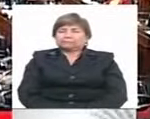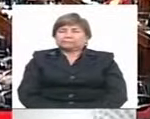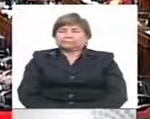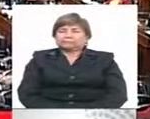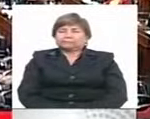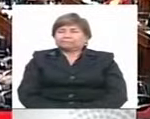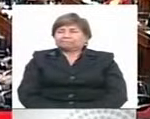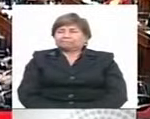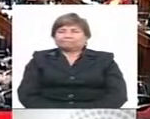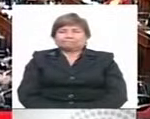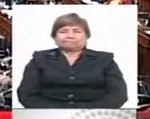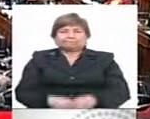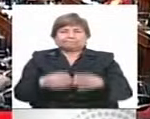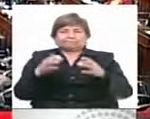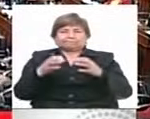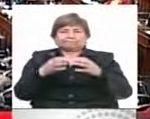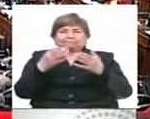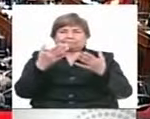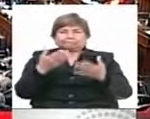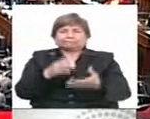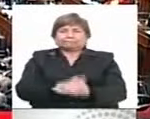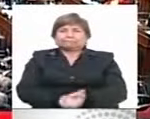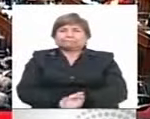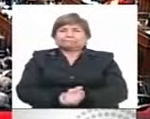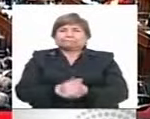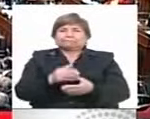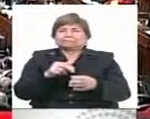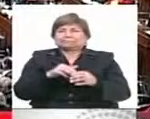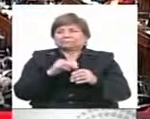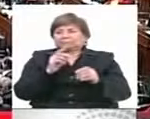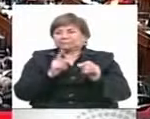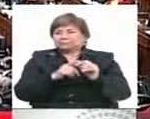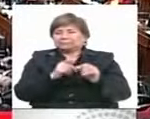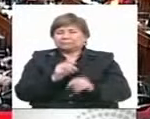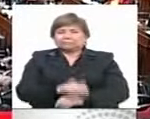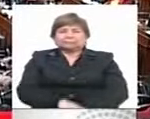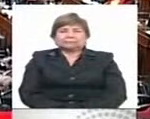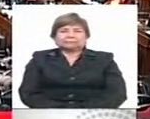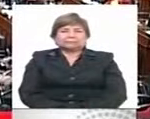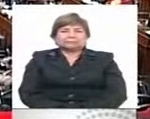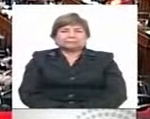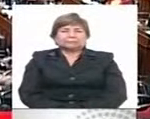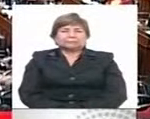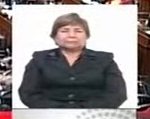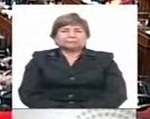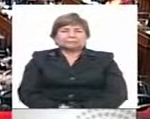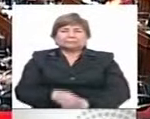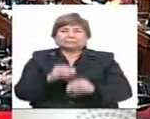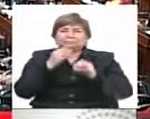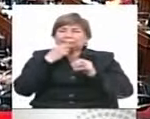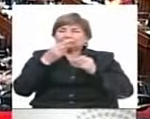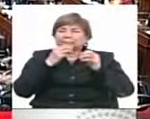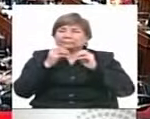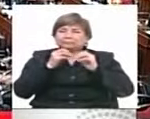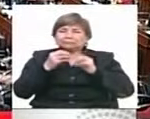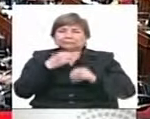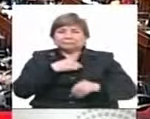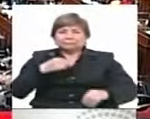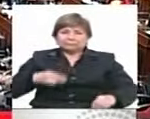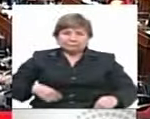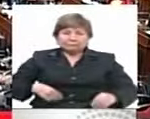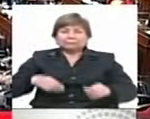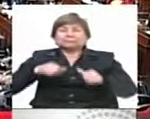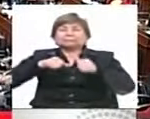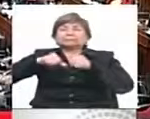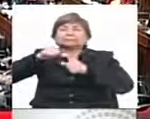A ver, señor congresista, retire esa afirmación. Y estoy haciendo referencia que hay un ministro que está